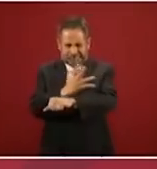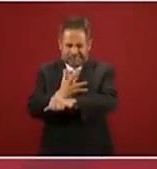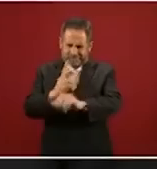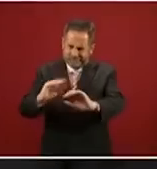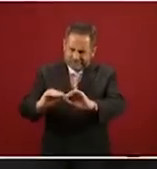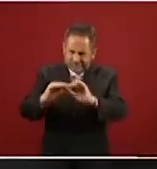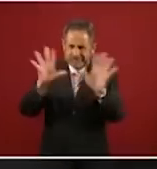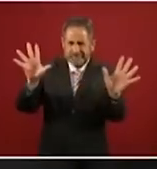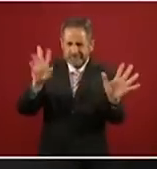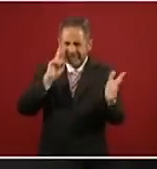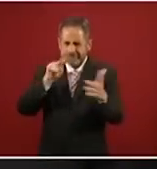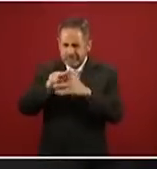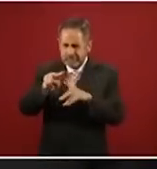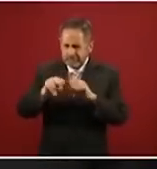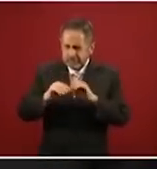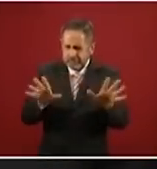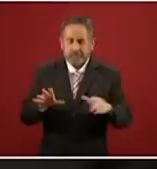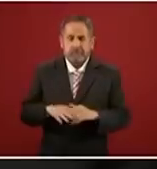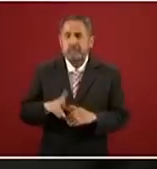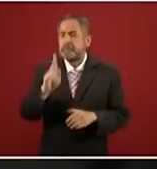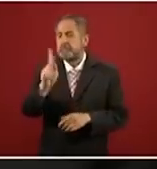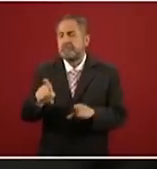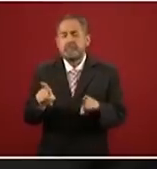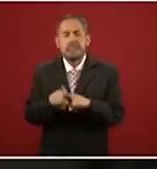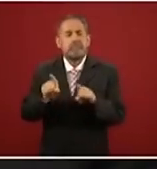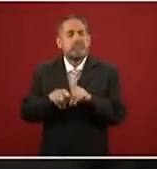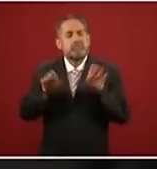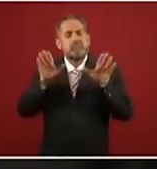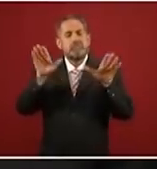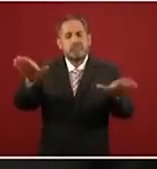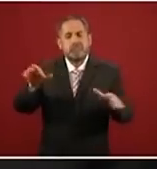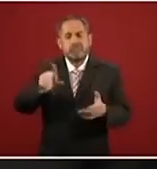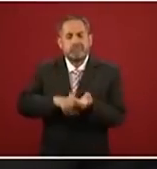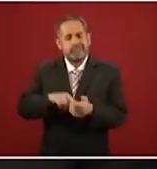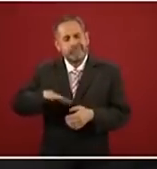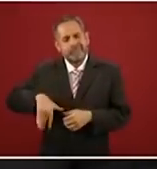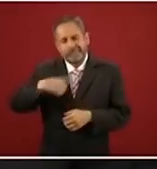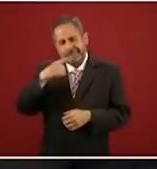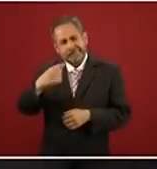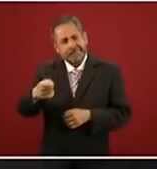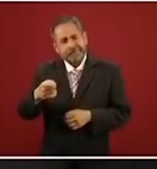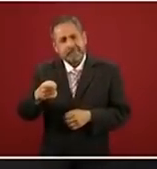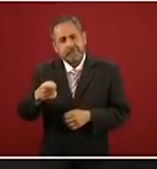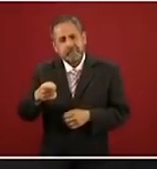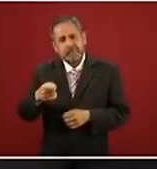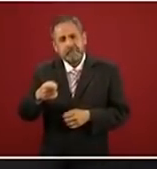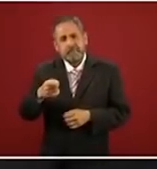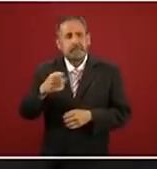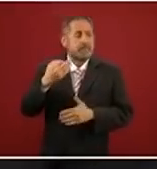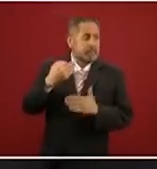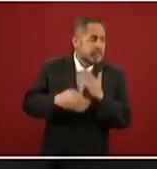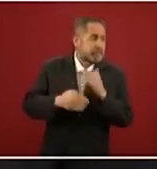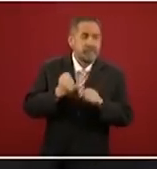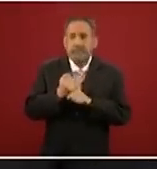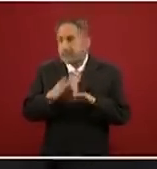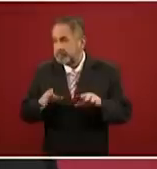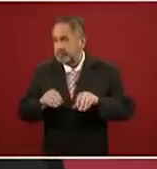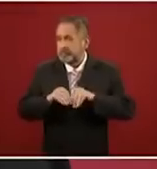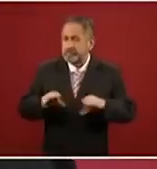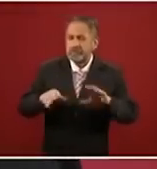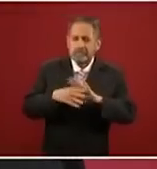lo mismo en el caso del aeropuerto que decían a ver no se está dando a conocer la información